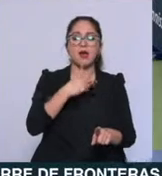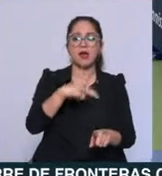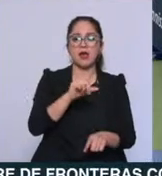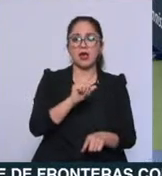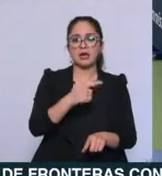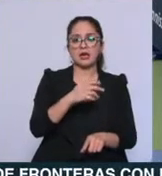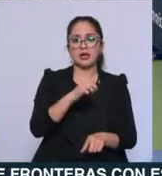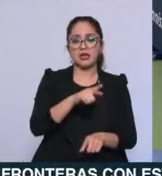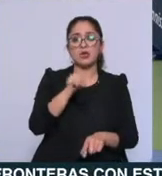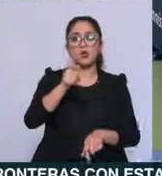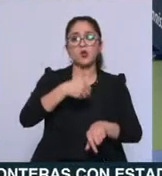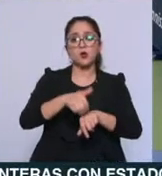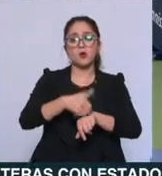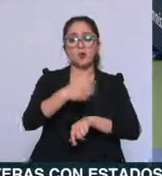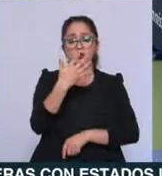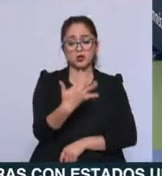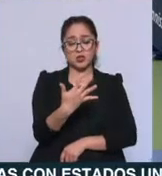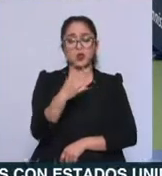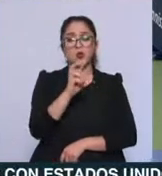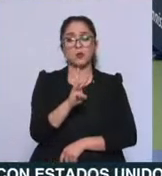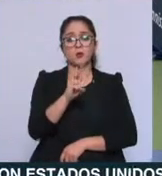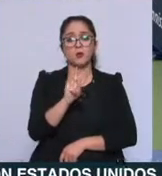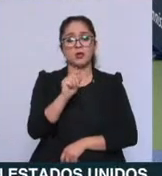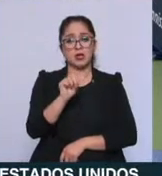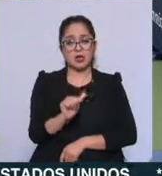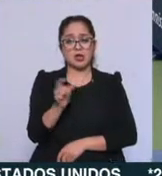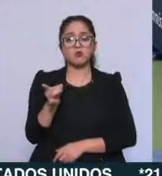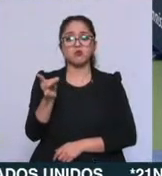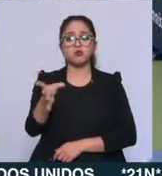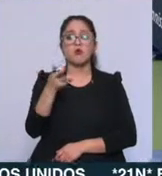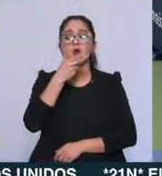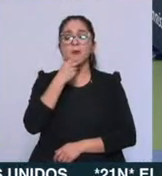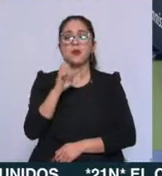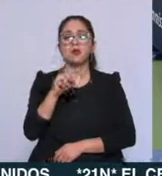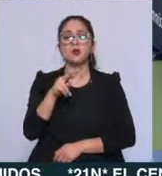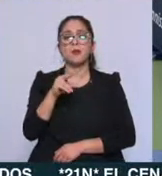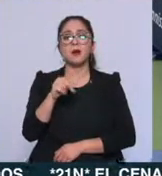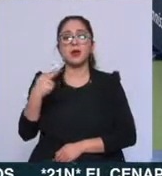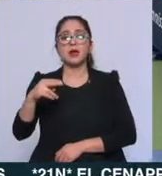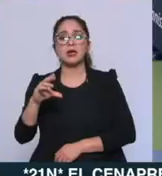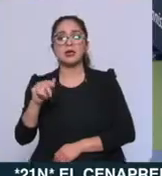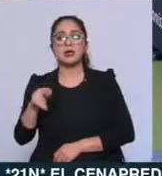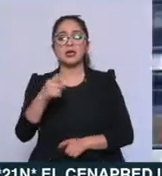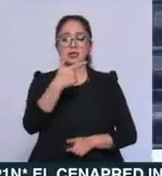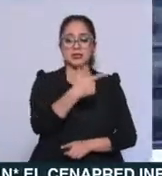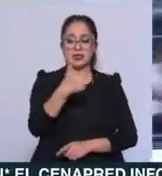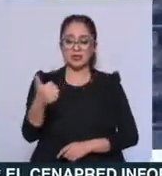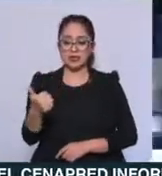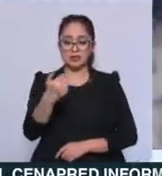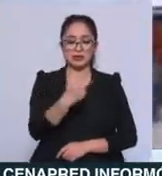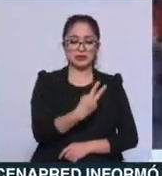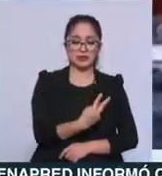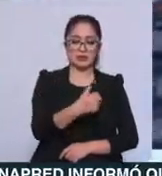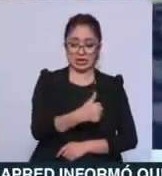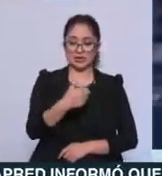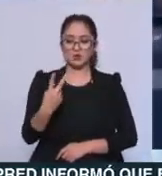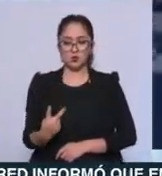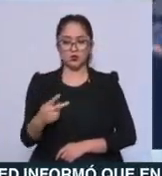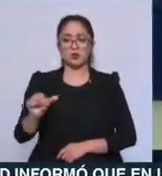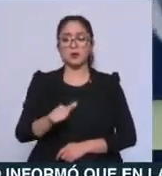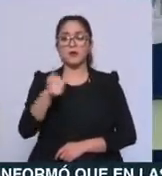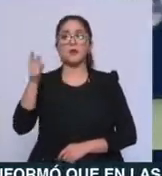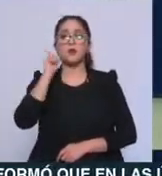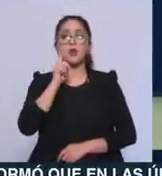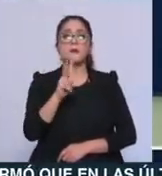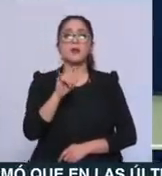número 5 del ranking de la WTA, venció a la eslovaca Kristina Kuková por parciales de 7-6 y 6-2, mientras que Victoria Azarenka,